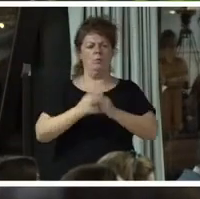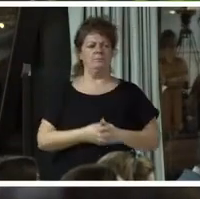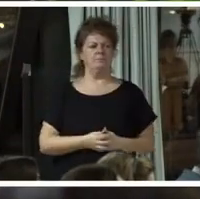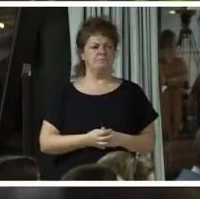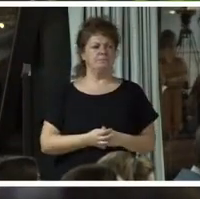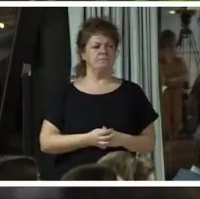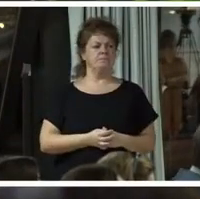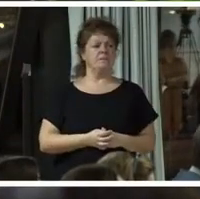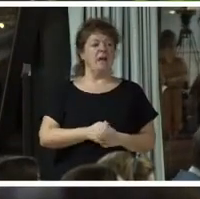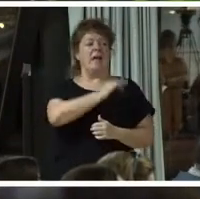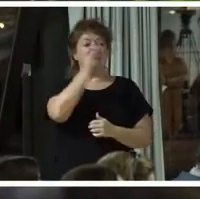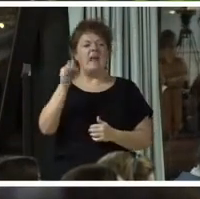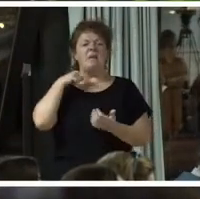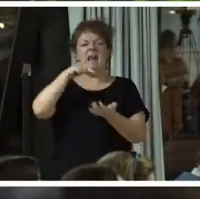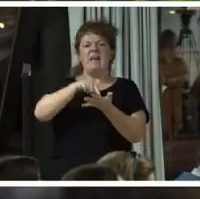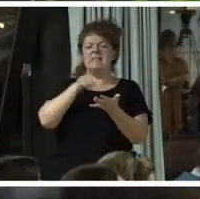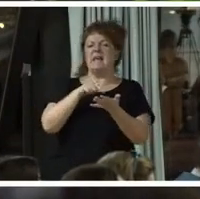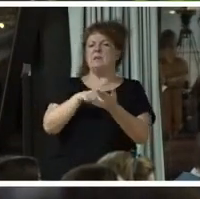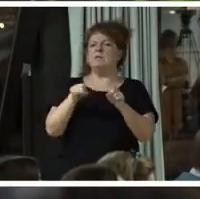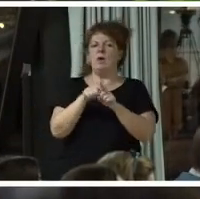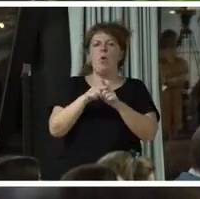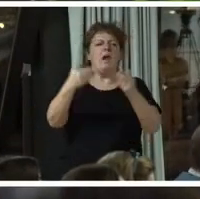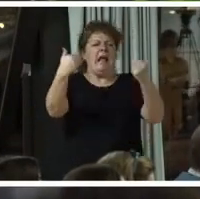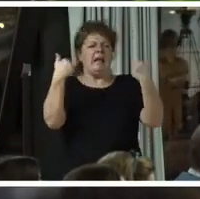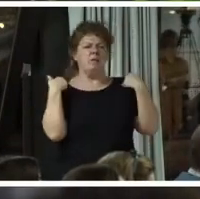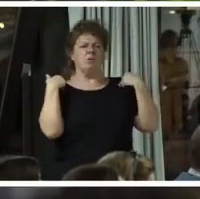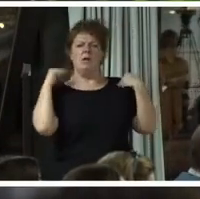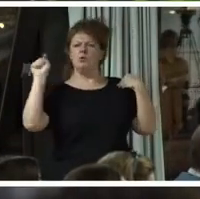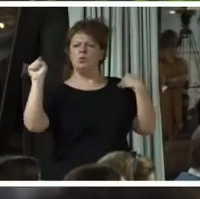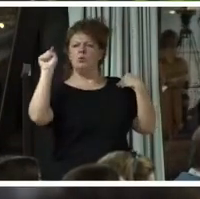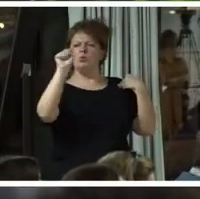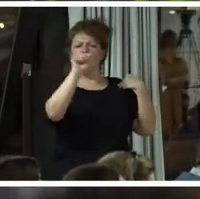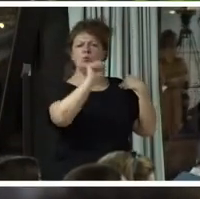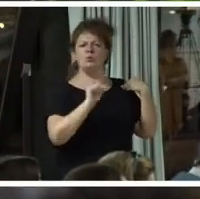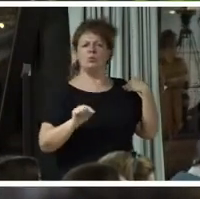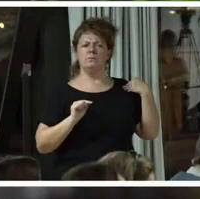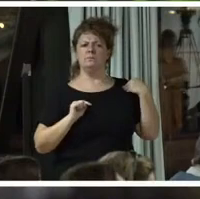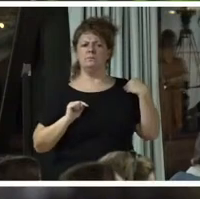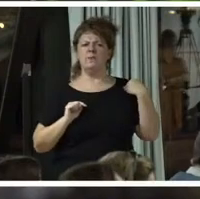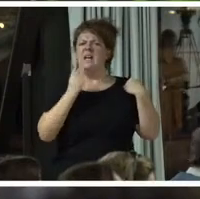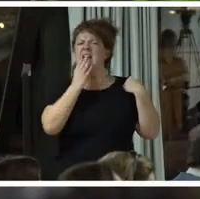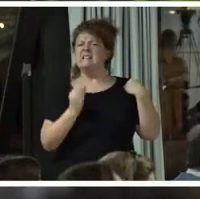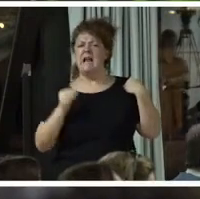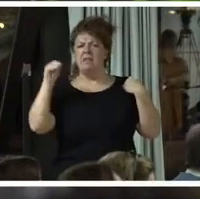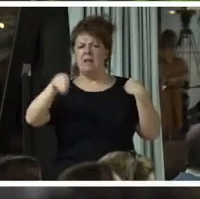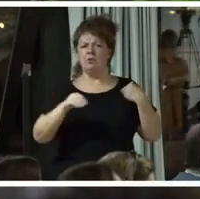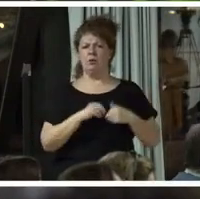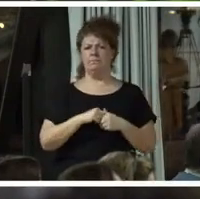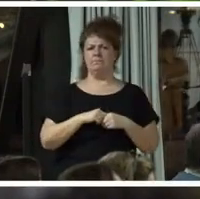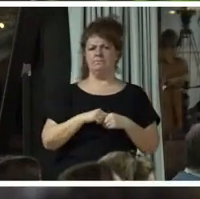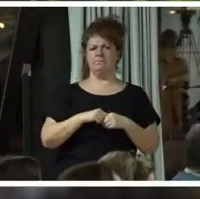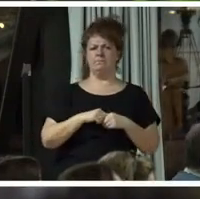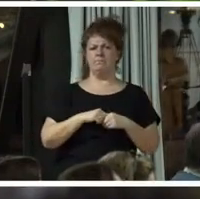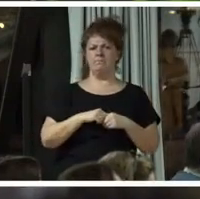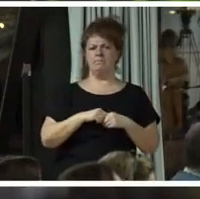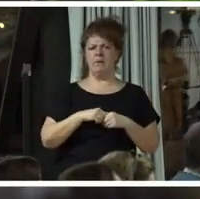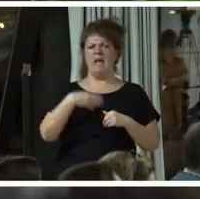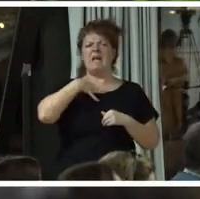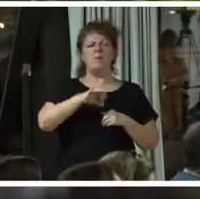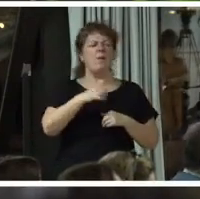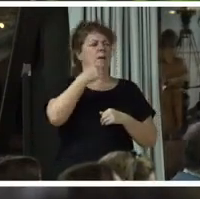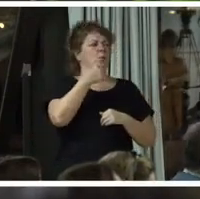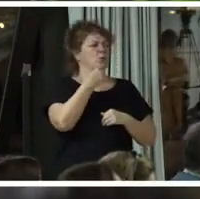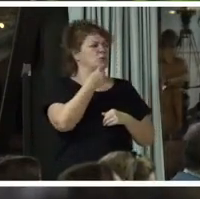además exigimos que se depuren responsabilidades dentro de la sociedad eh israelí eh que podamos